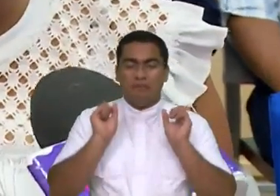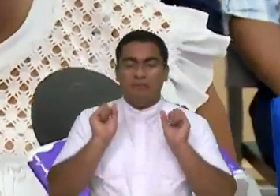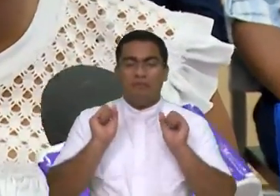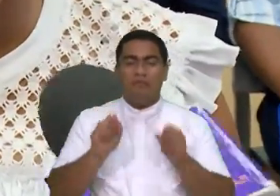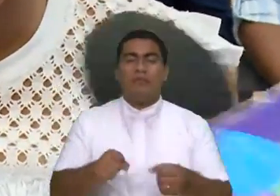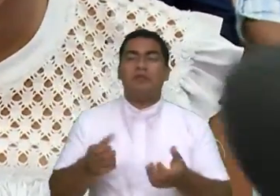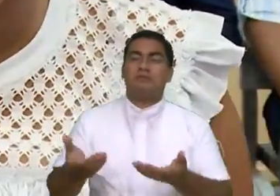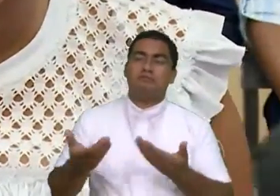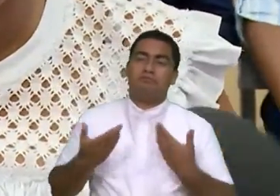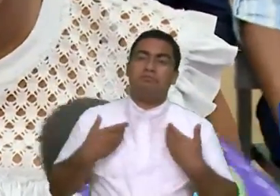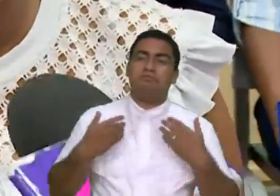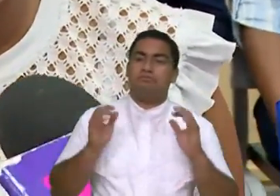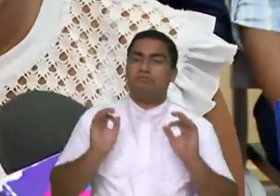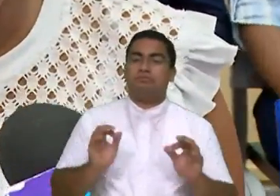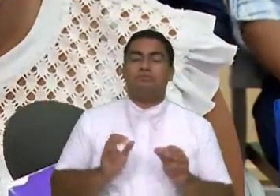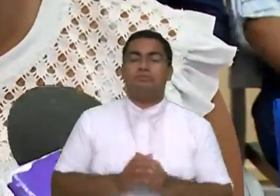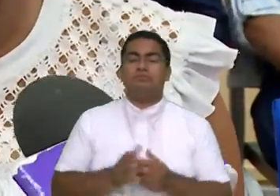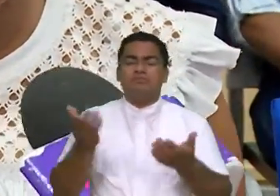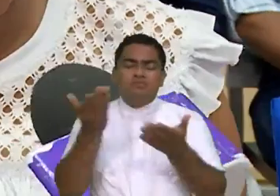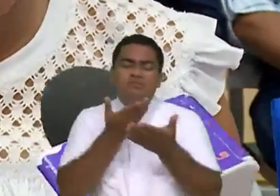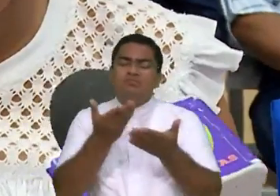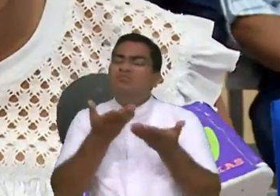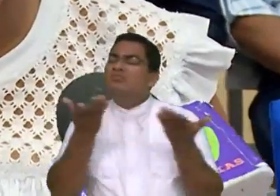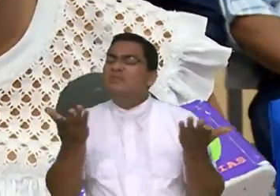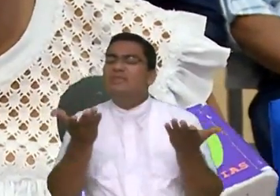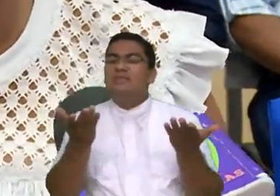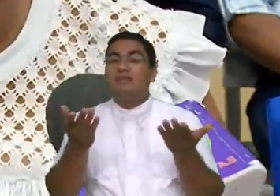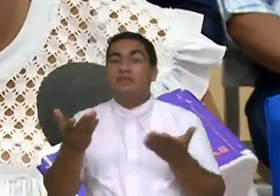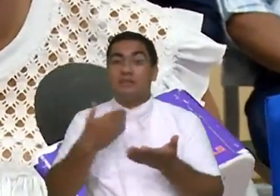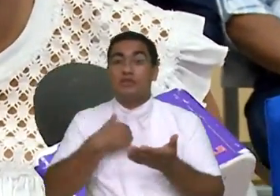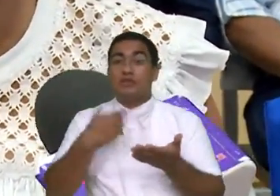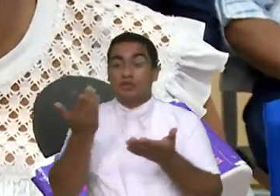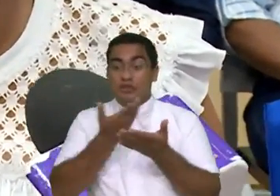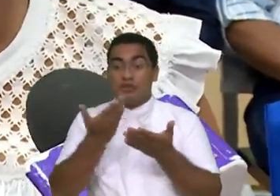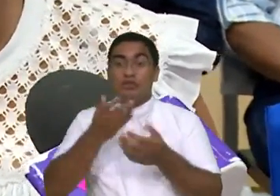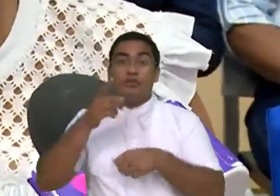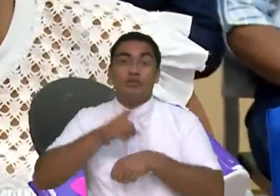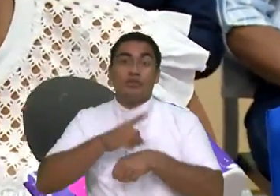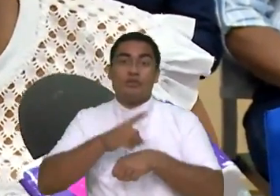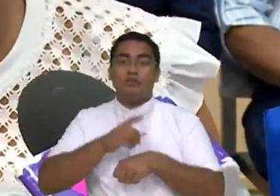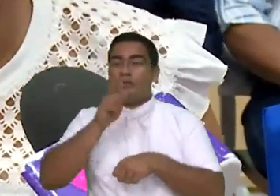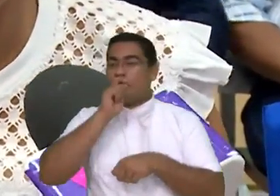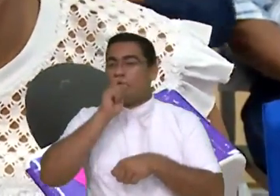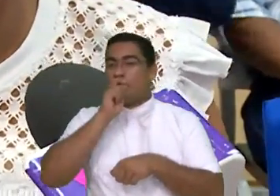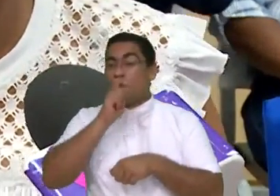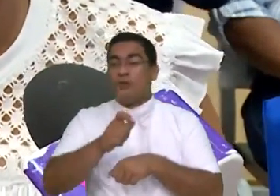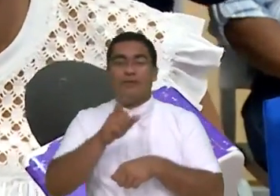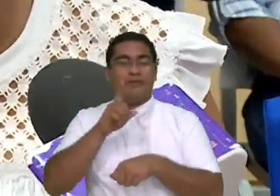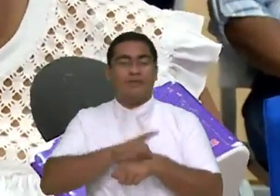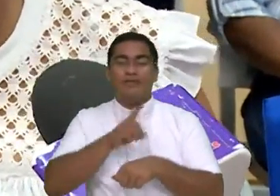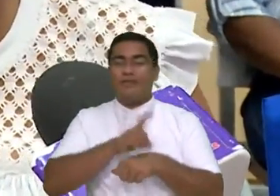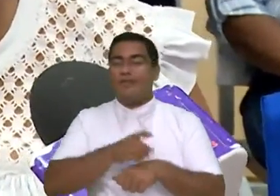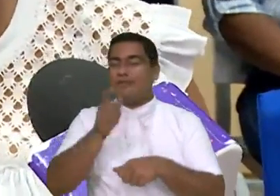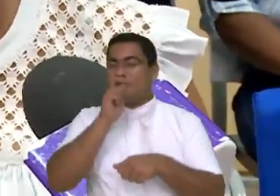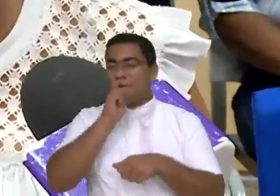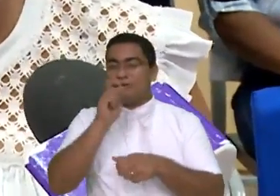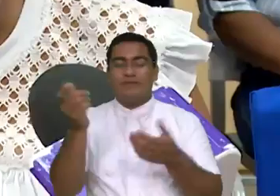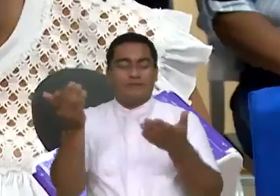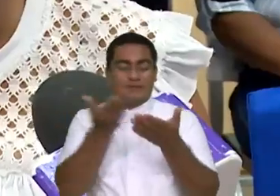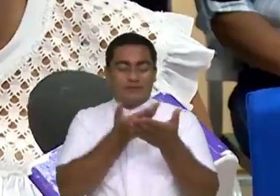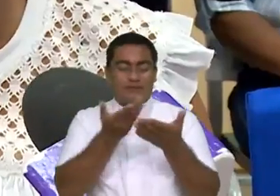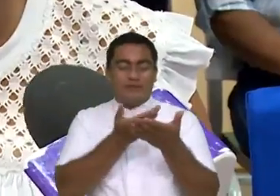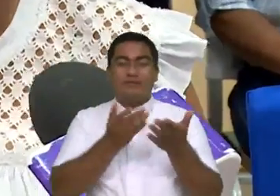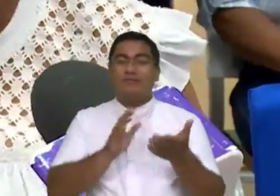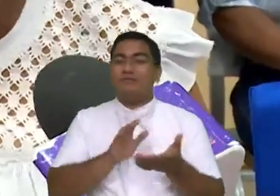dio. ¿Qué vas a estudiar? Ciencias médicas, medicina. Y me llamó mucho la atención por lo que me gusta la